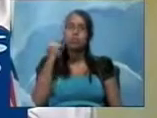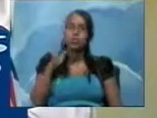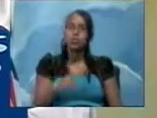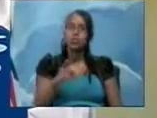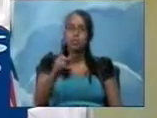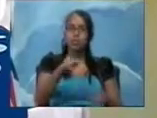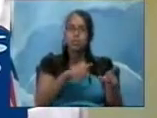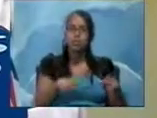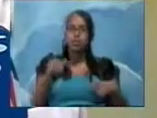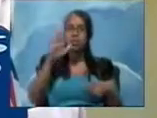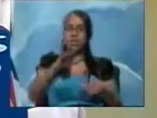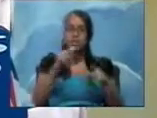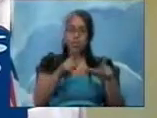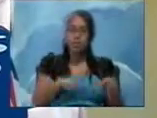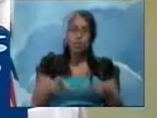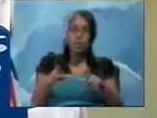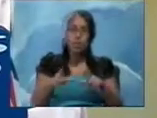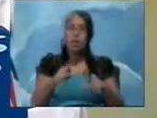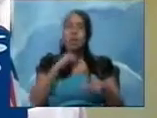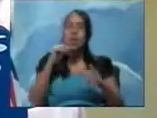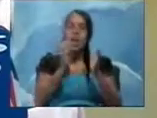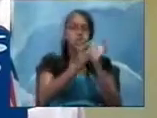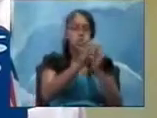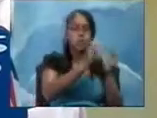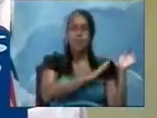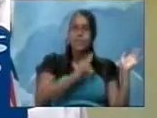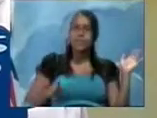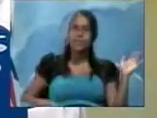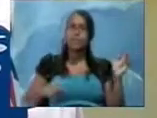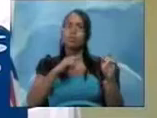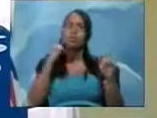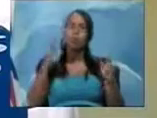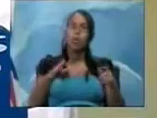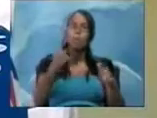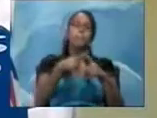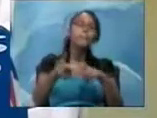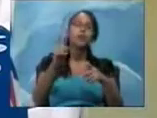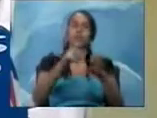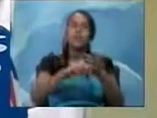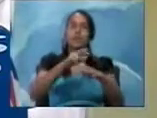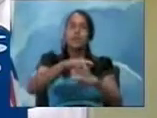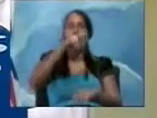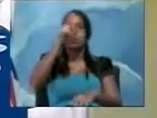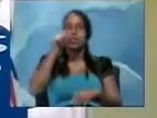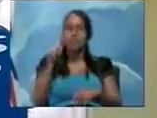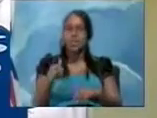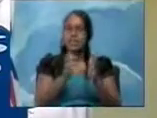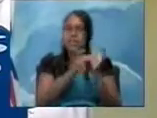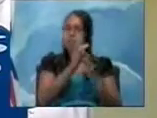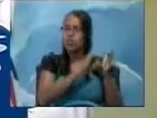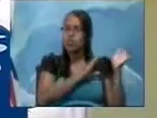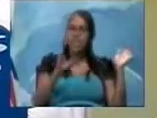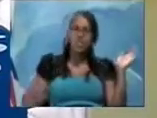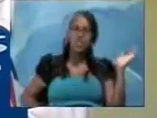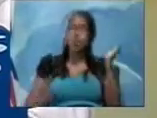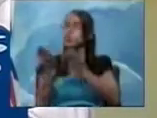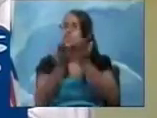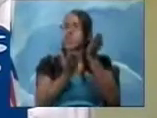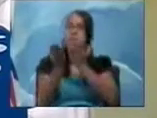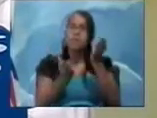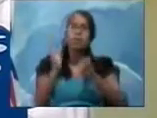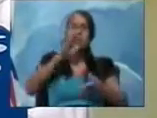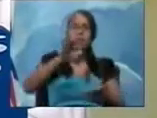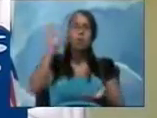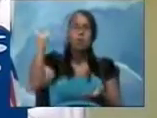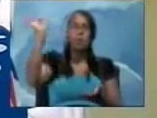está allí Jesucristo murió pero resucitó y a ese Jesucristo servimos y a es jeso ested y